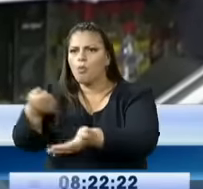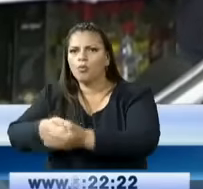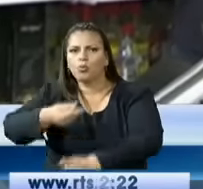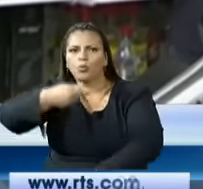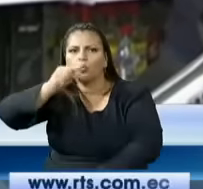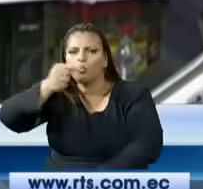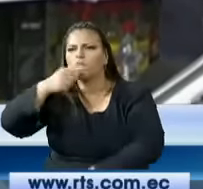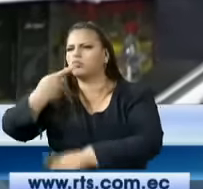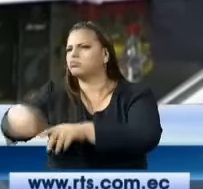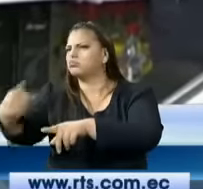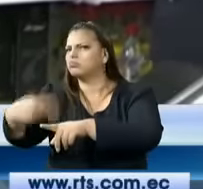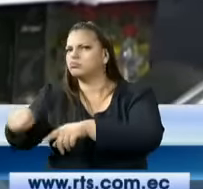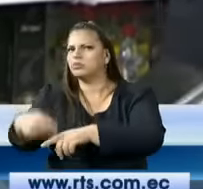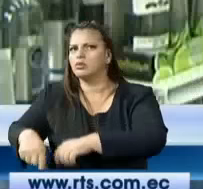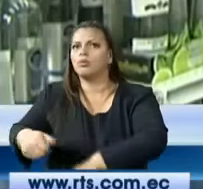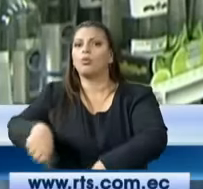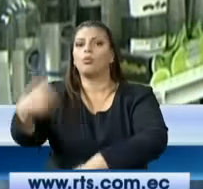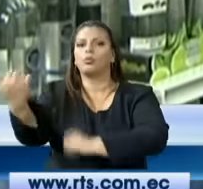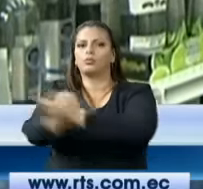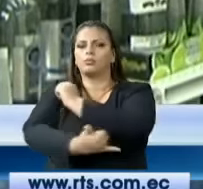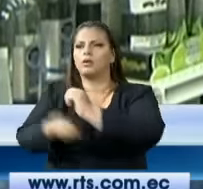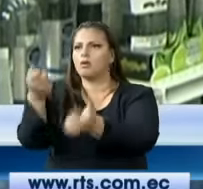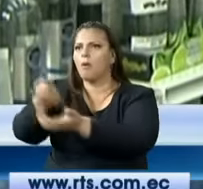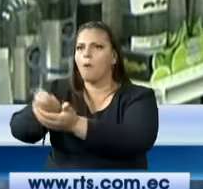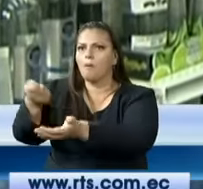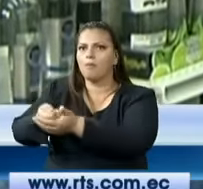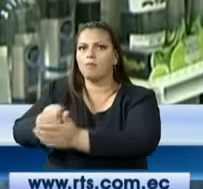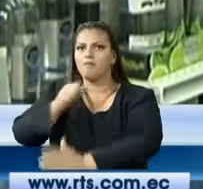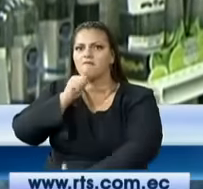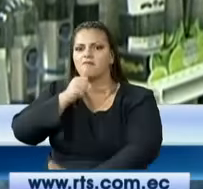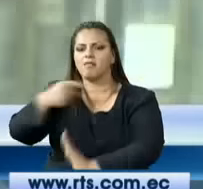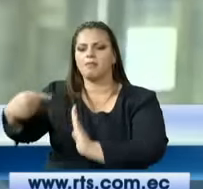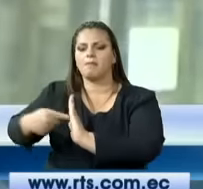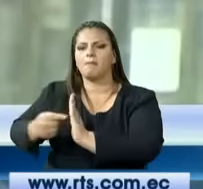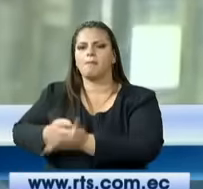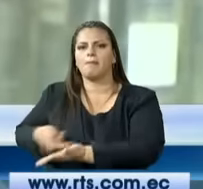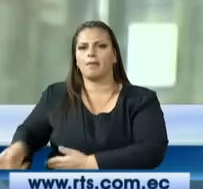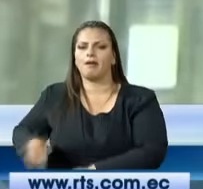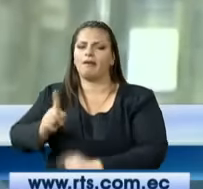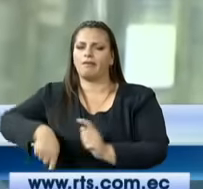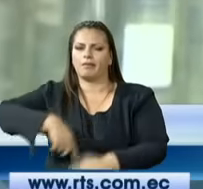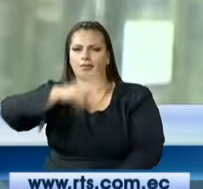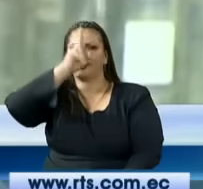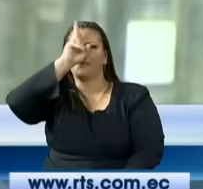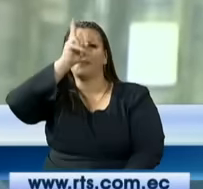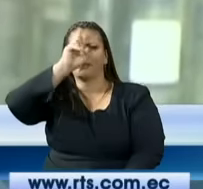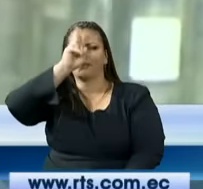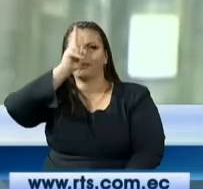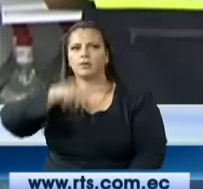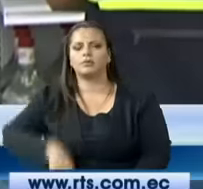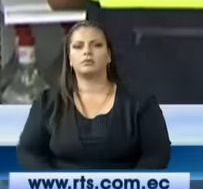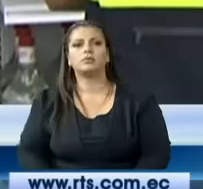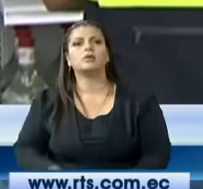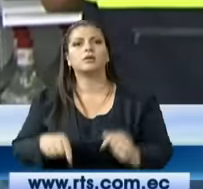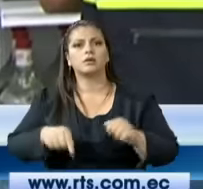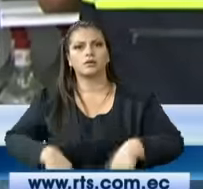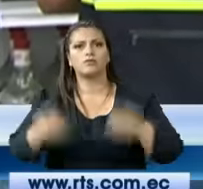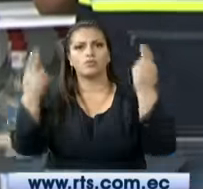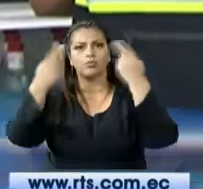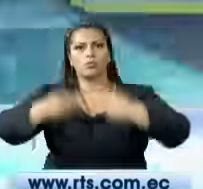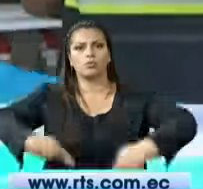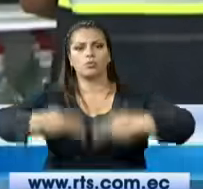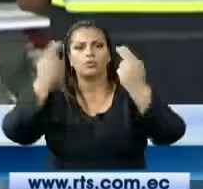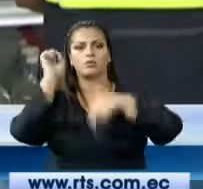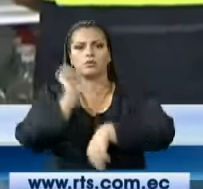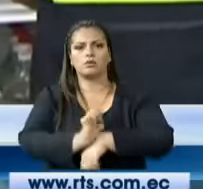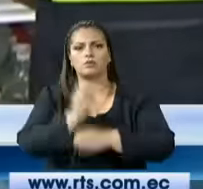son las licores importados. De momento no hubo irregularidades durante el operativo, pero Aduanas del Ecuador informó que